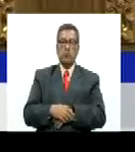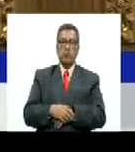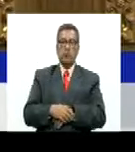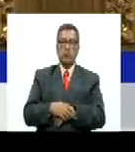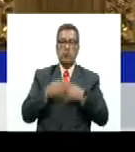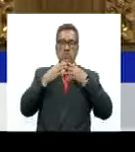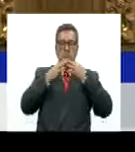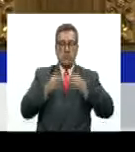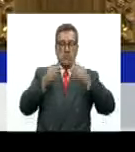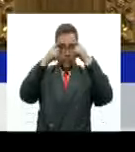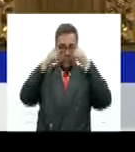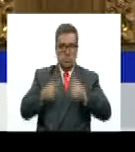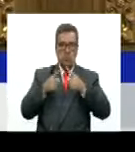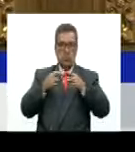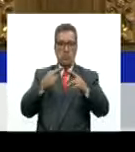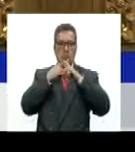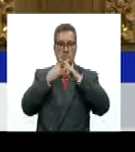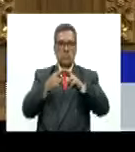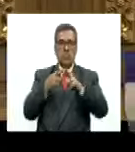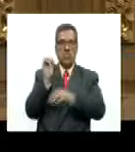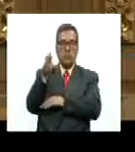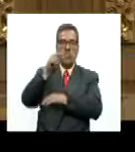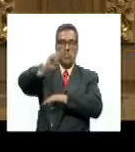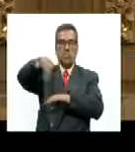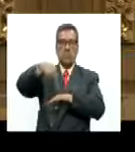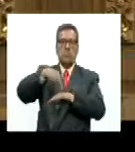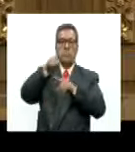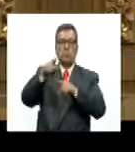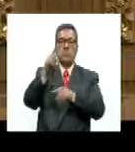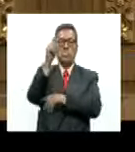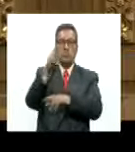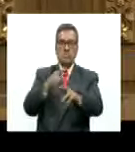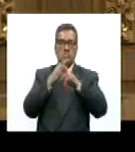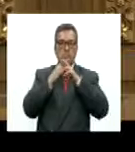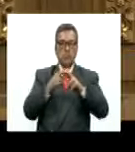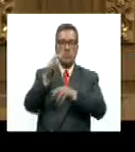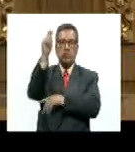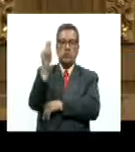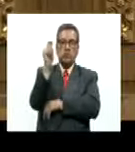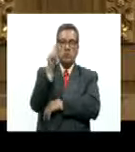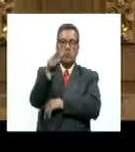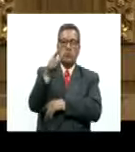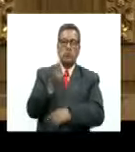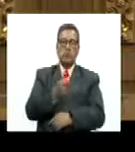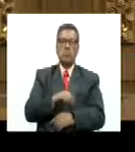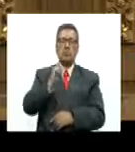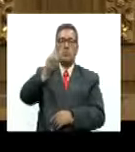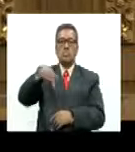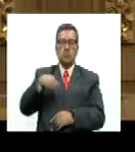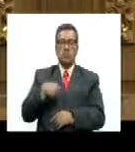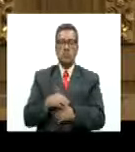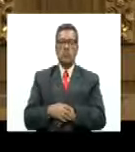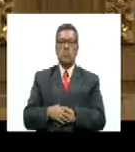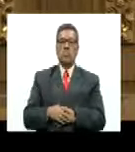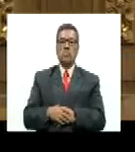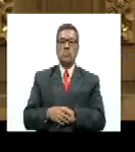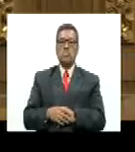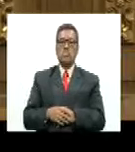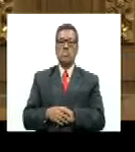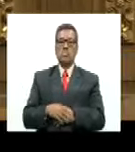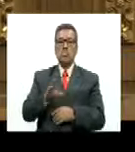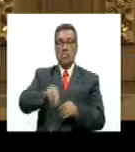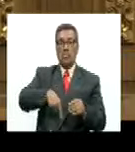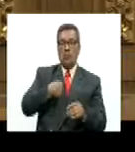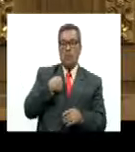manera definitiva, responderle al Congreso, responderle a los parlamentarios. Pero además de eso,